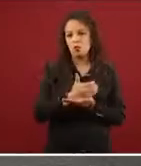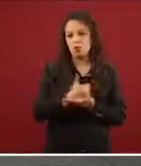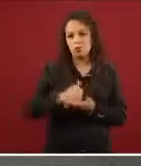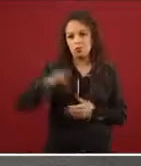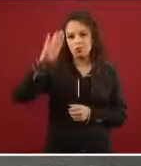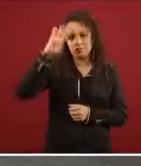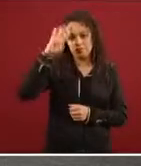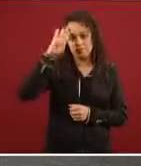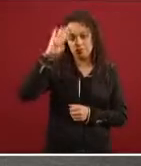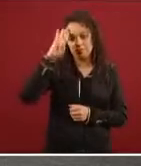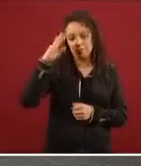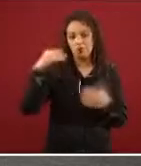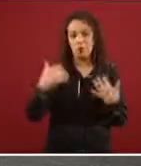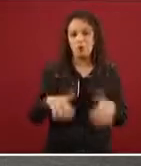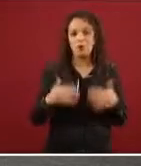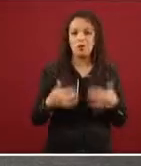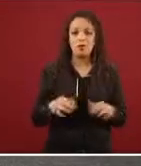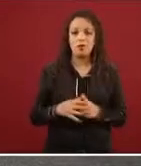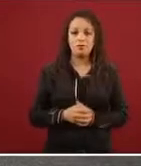una ganancia